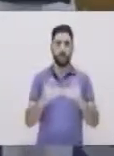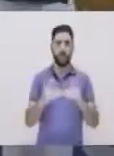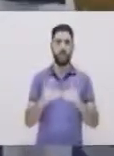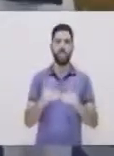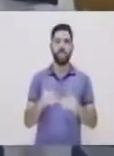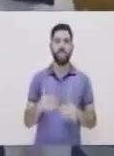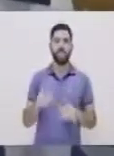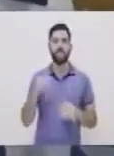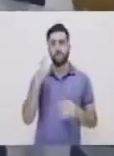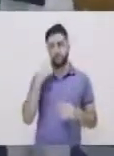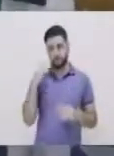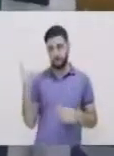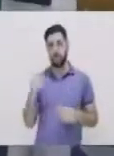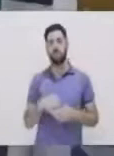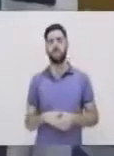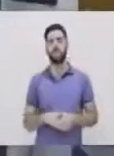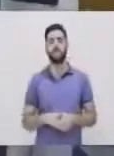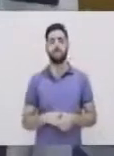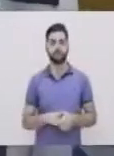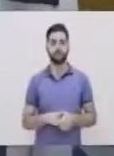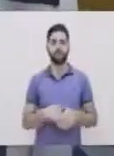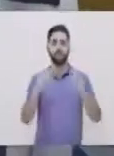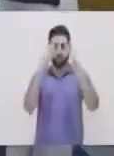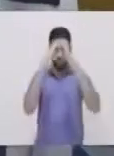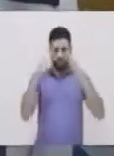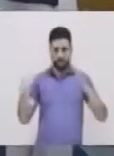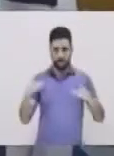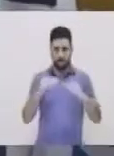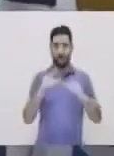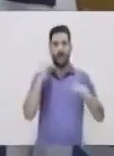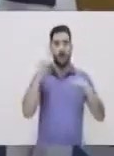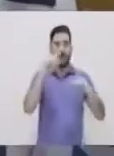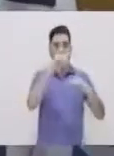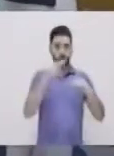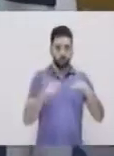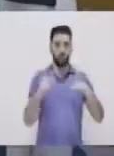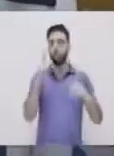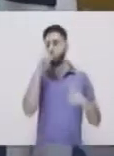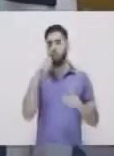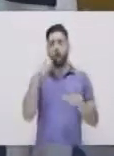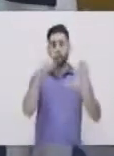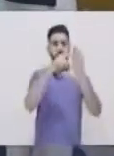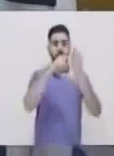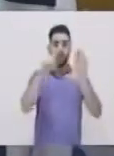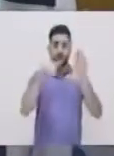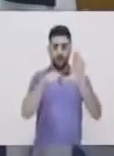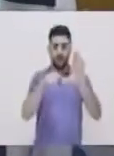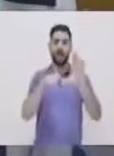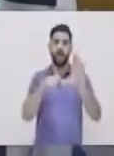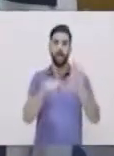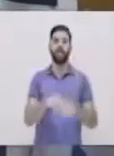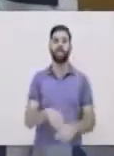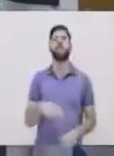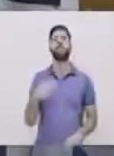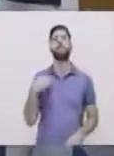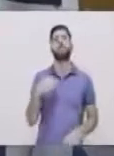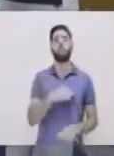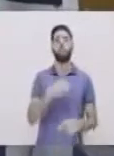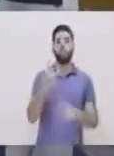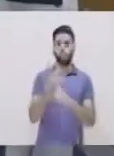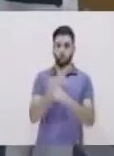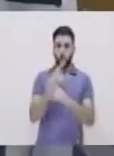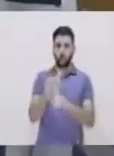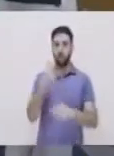ningún lado o un ángulo recto. Entonces, ya habíamos visto que vamos a utilizar la ley de senos en dos casos: cuando nos